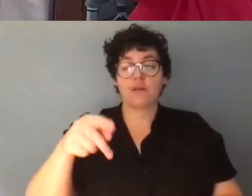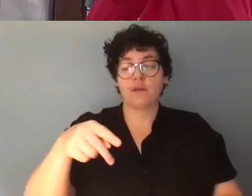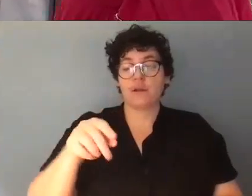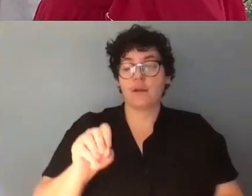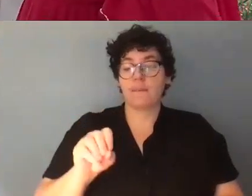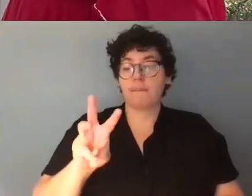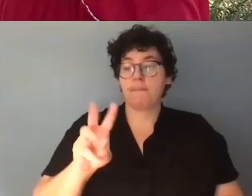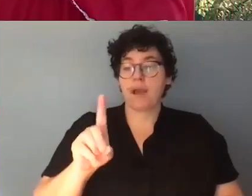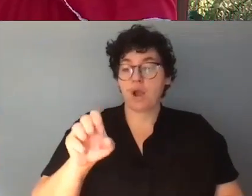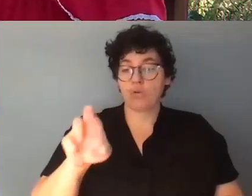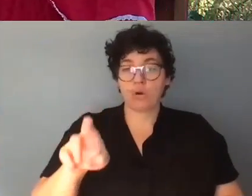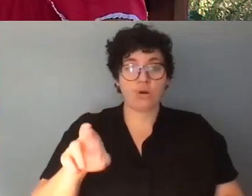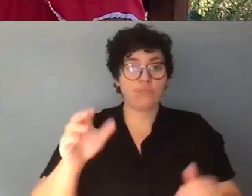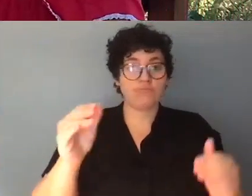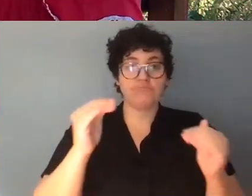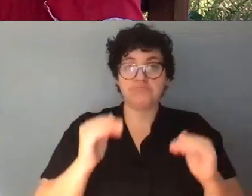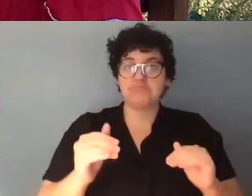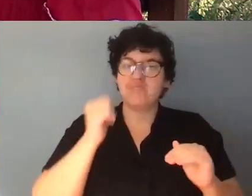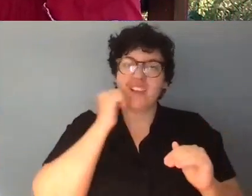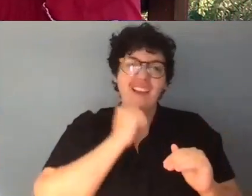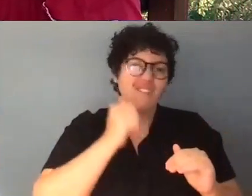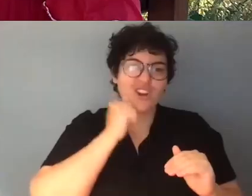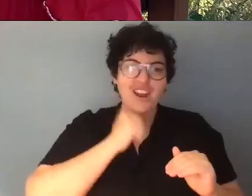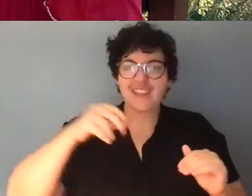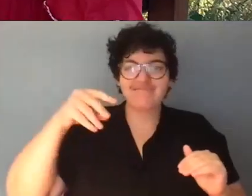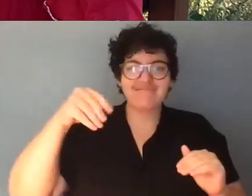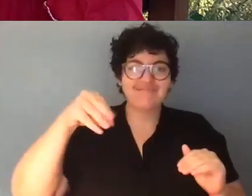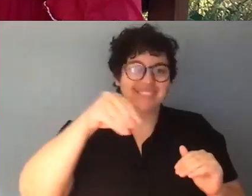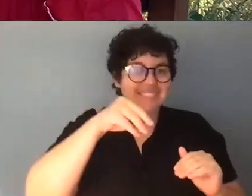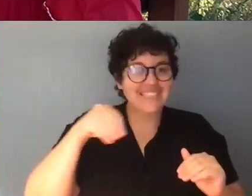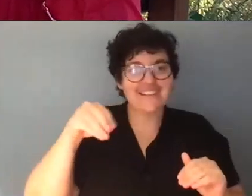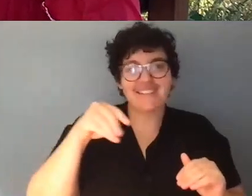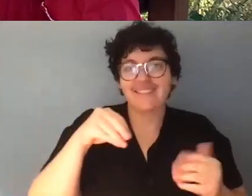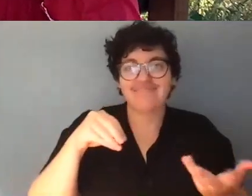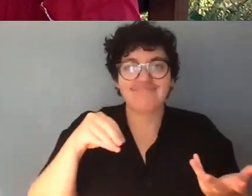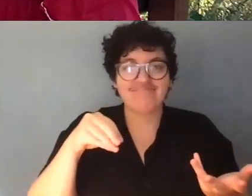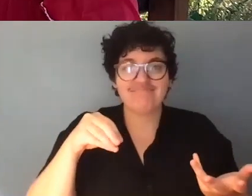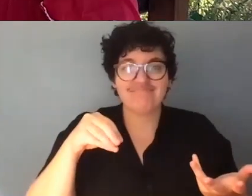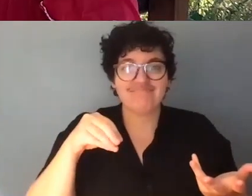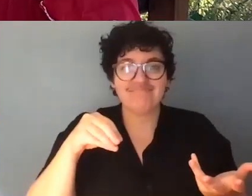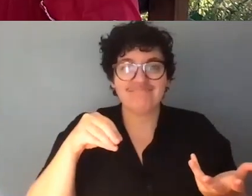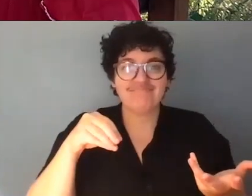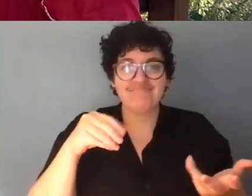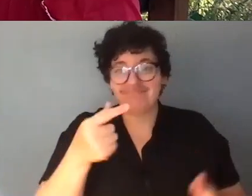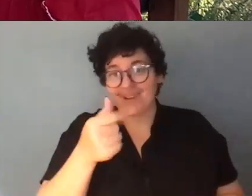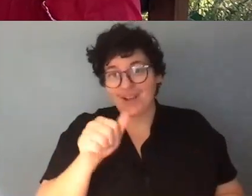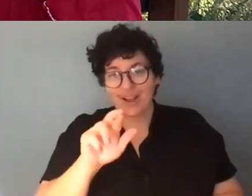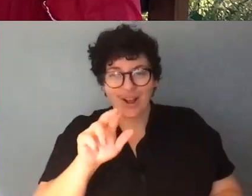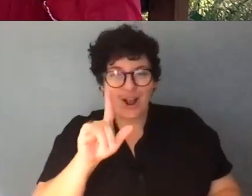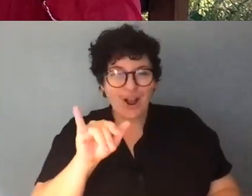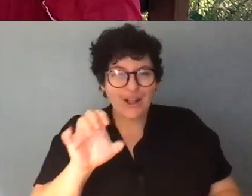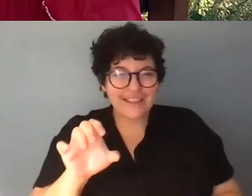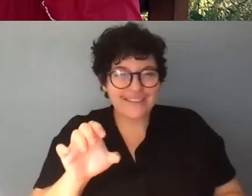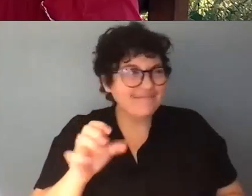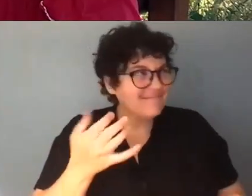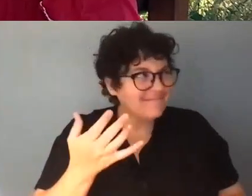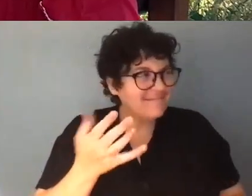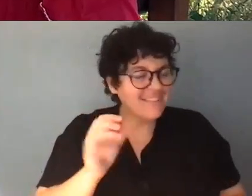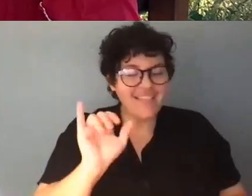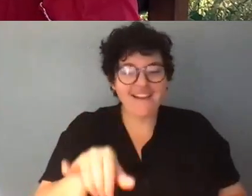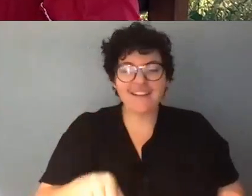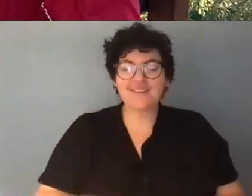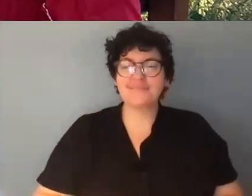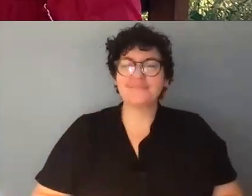powder de garlic, y everyday seasoning or sal season, how do you say it?